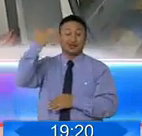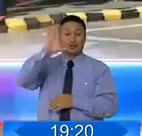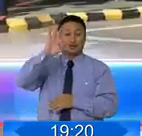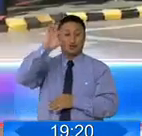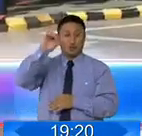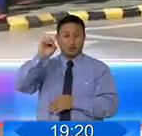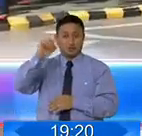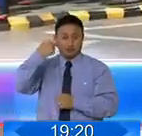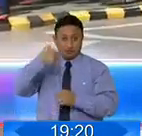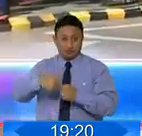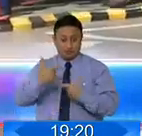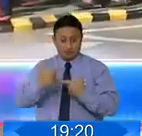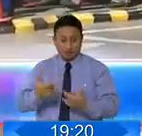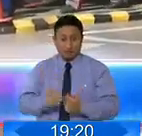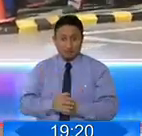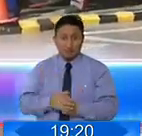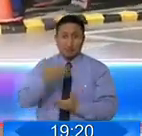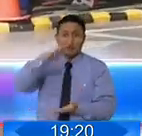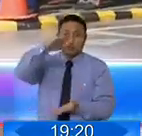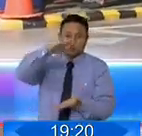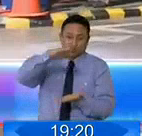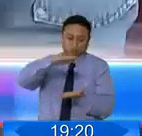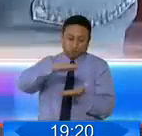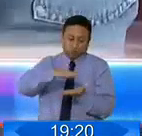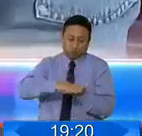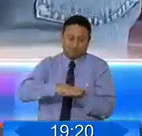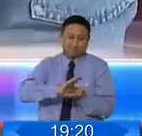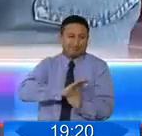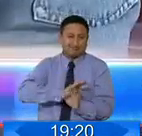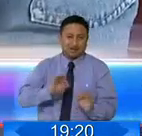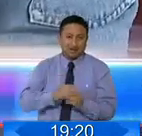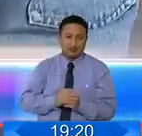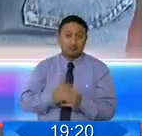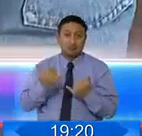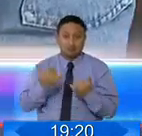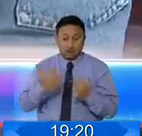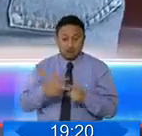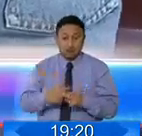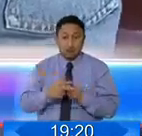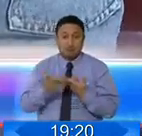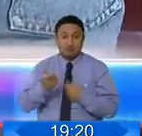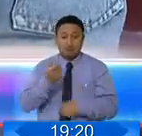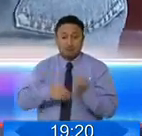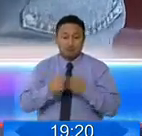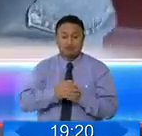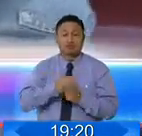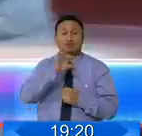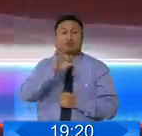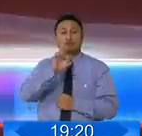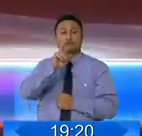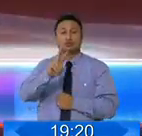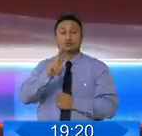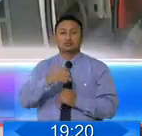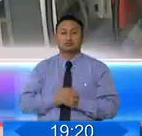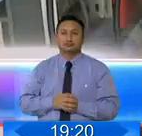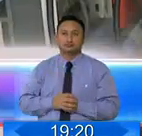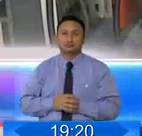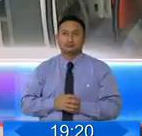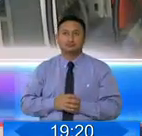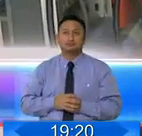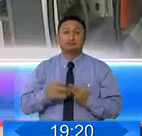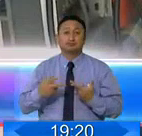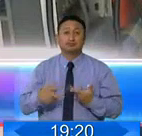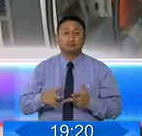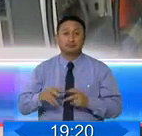diferentes terminales estaría prácticamente terminado, por lo cual se ha empezado a distribuir la de 92 octanos. Además,